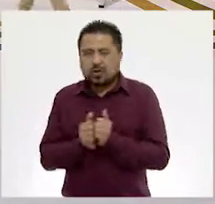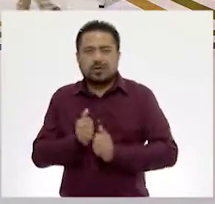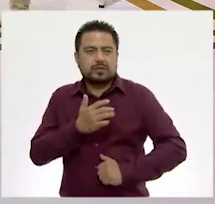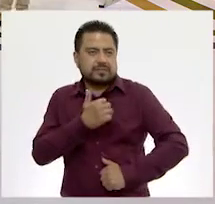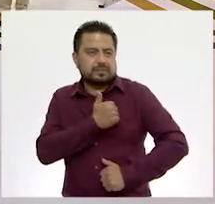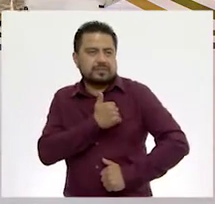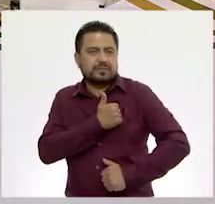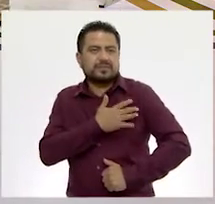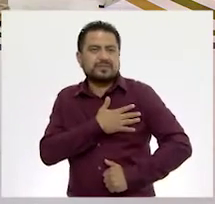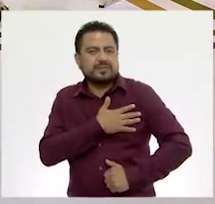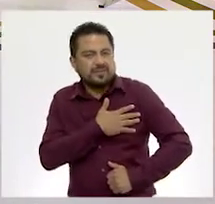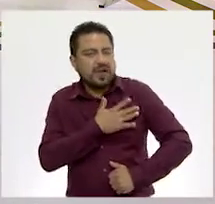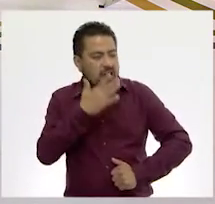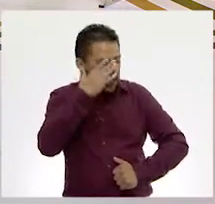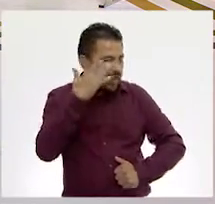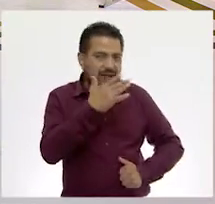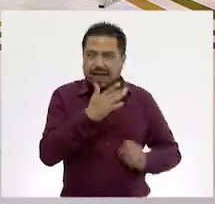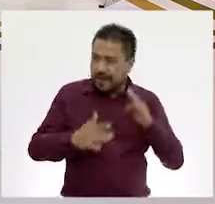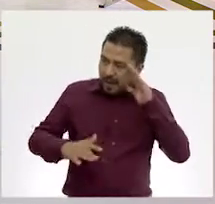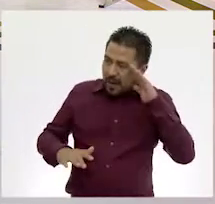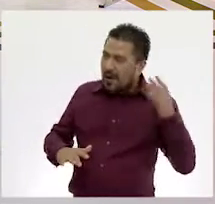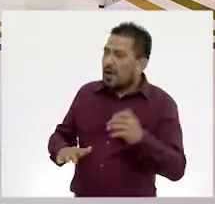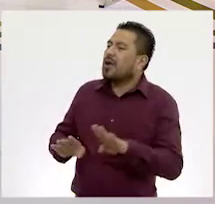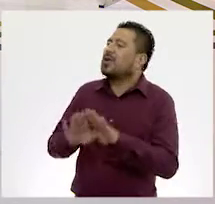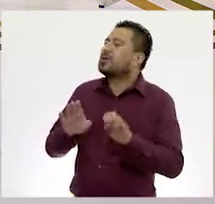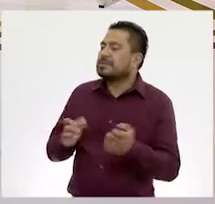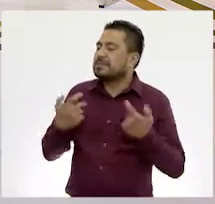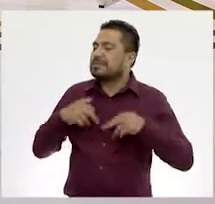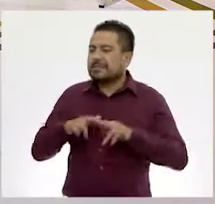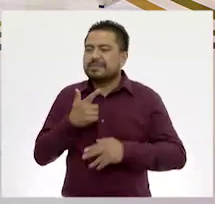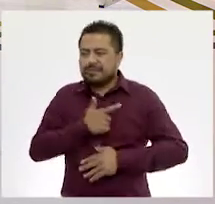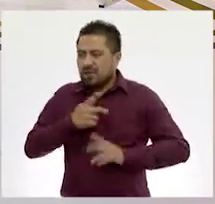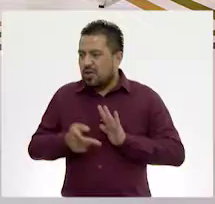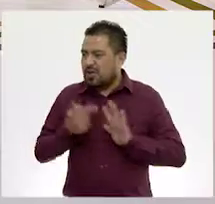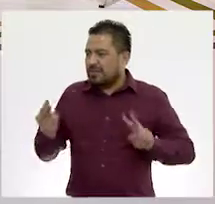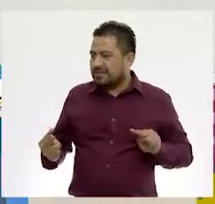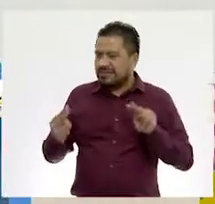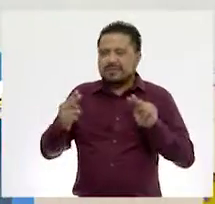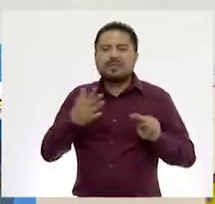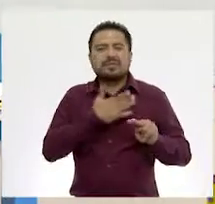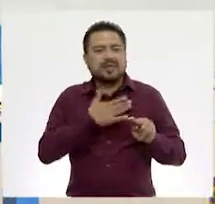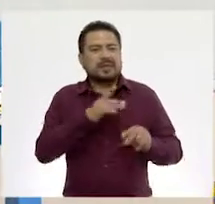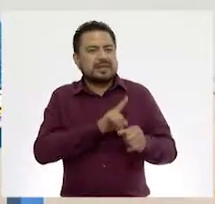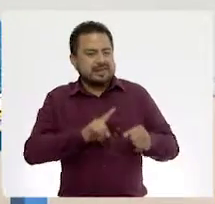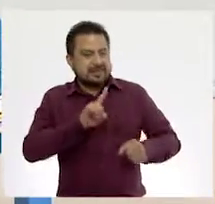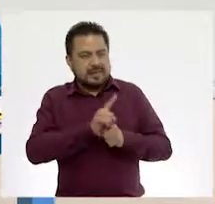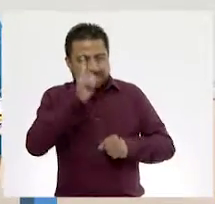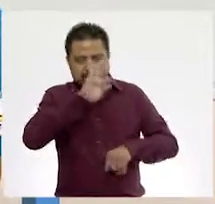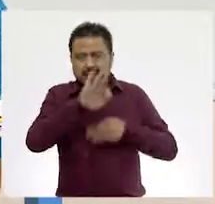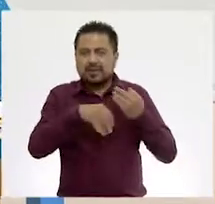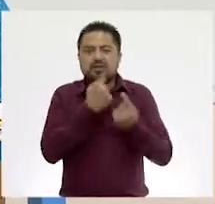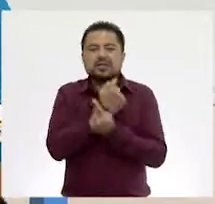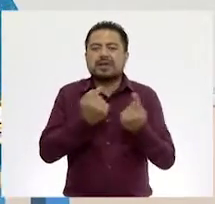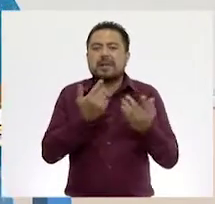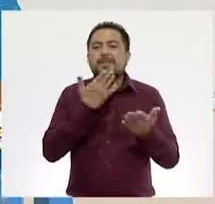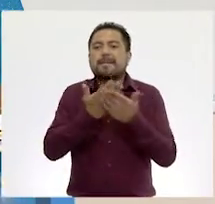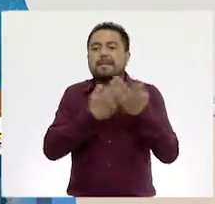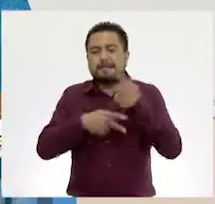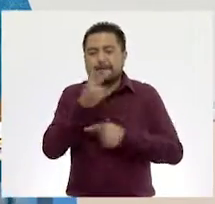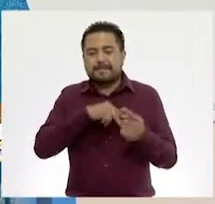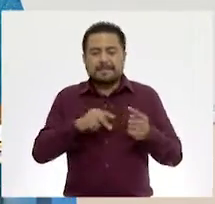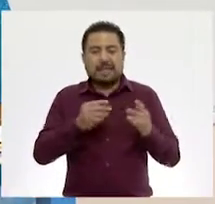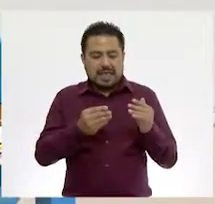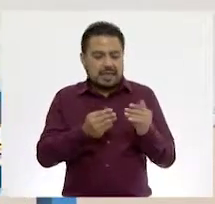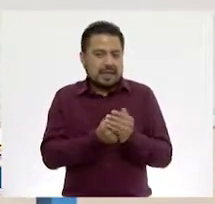corazón. Hola, Oscar. Maestra Vero, ¿cómo estás? Me da bien, mucho gracias. Gusto verte otra vez. Buen día a todos. Bienvenidos a mis niños y a mis niñas que están en casa esperando